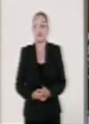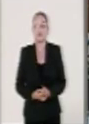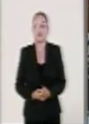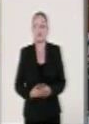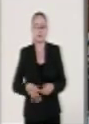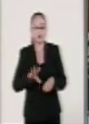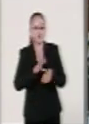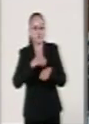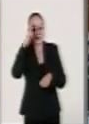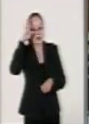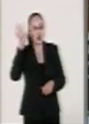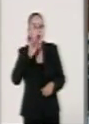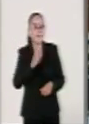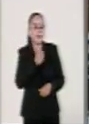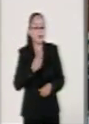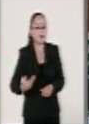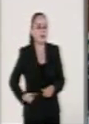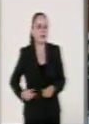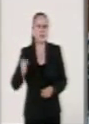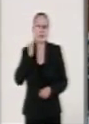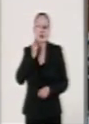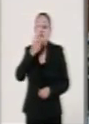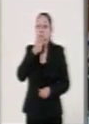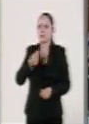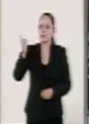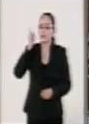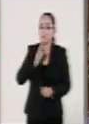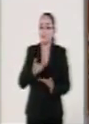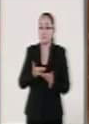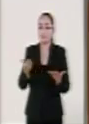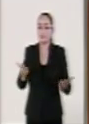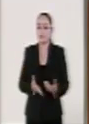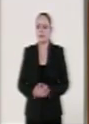Con su venia, señora presidente, señoras senadoras, señores senadores.